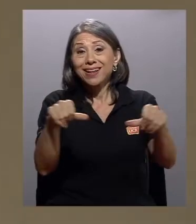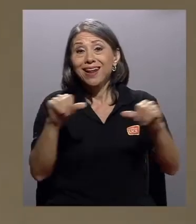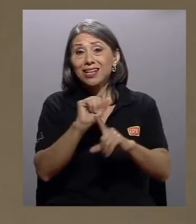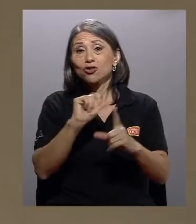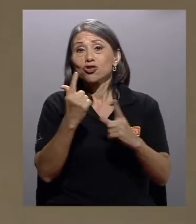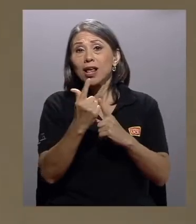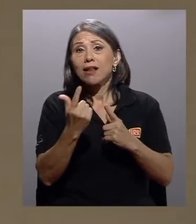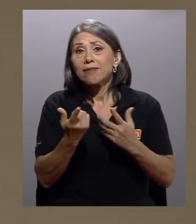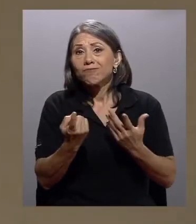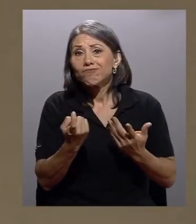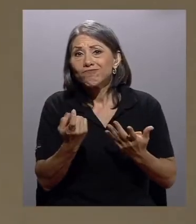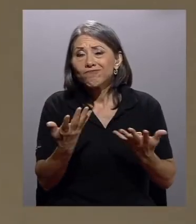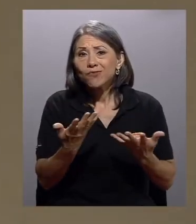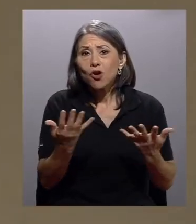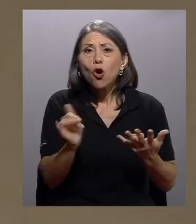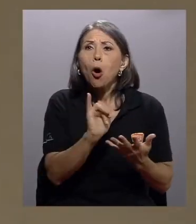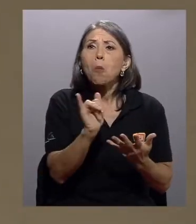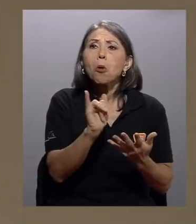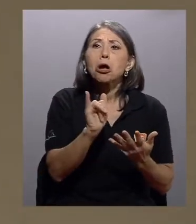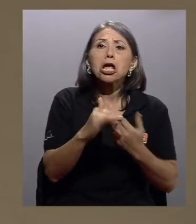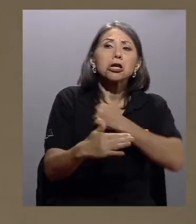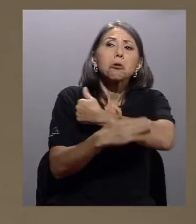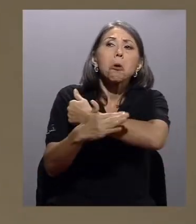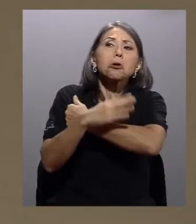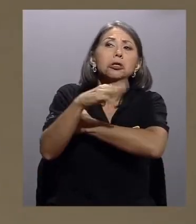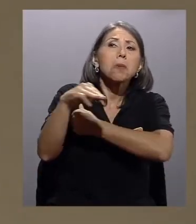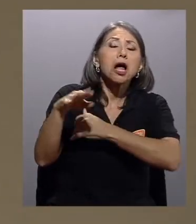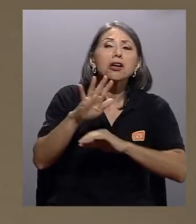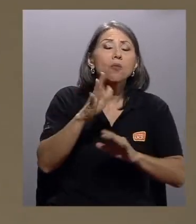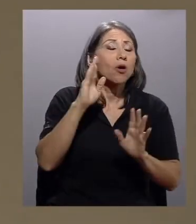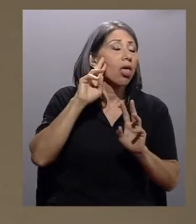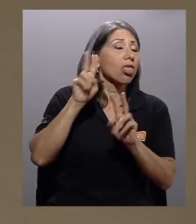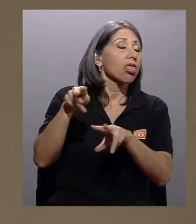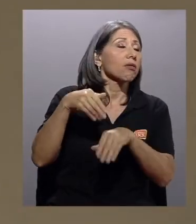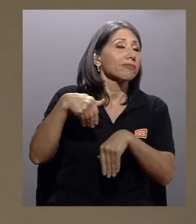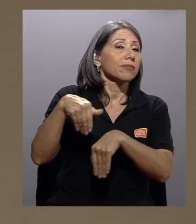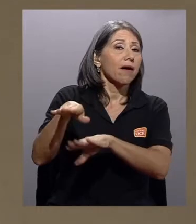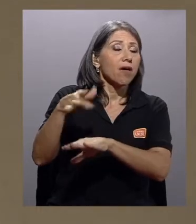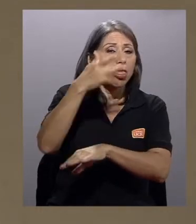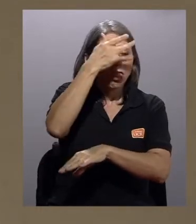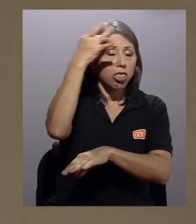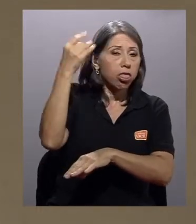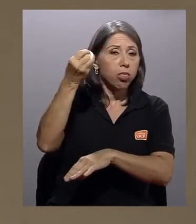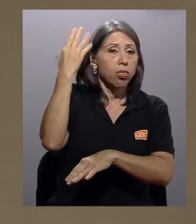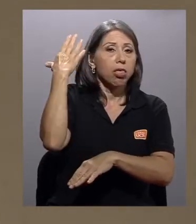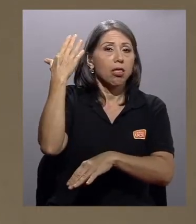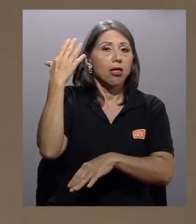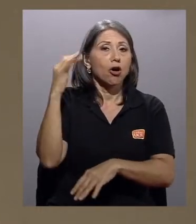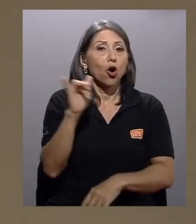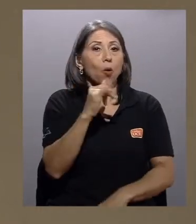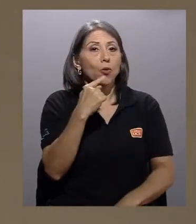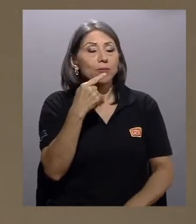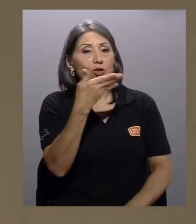corta. Hay como un abandono de las zonas costeras y que bien como lo